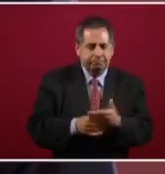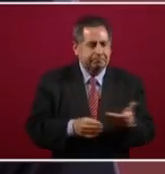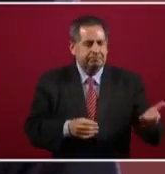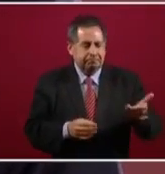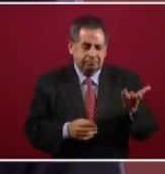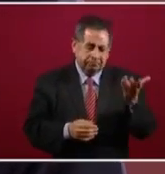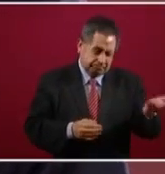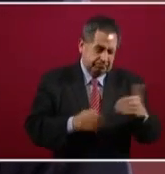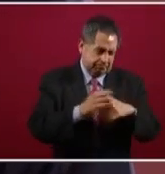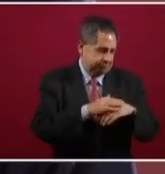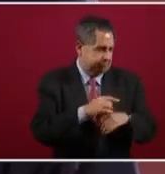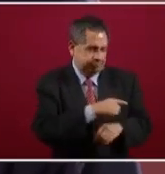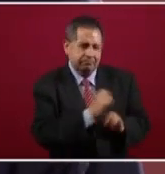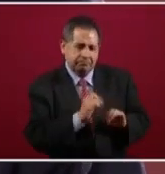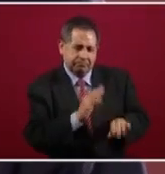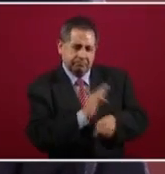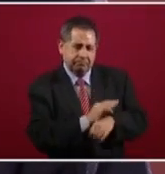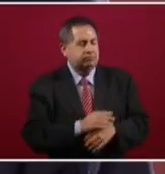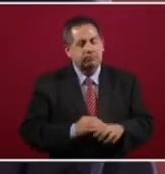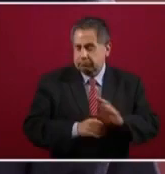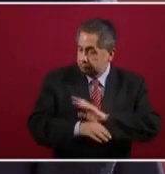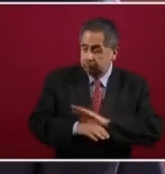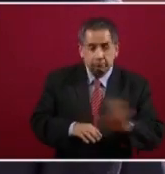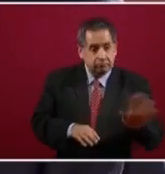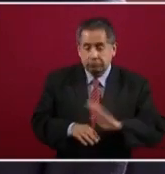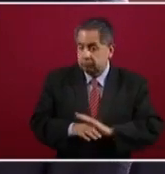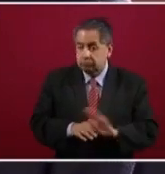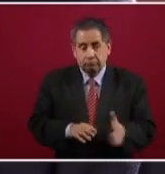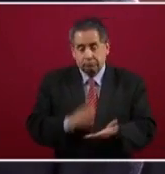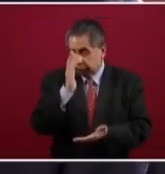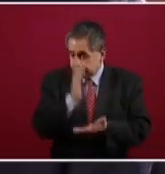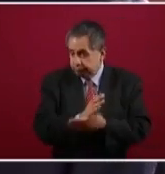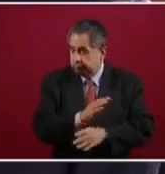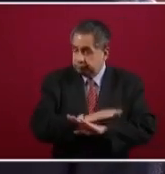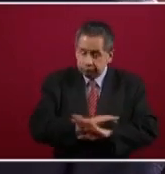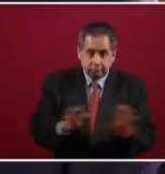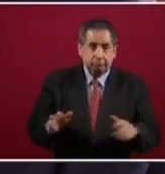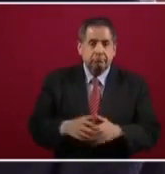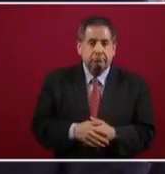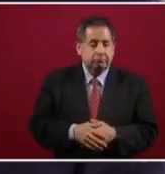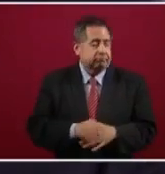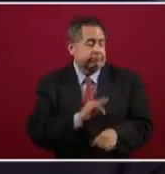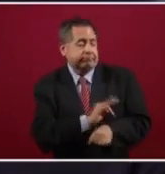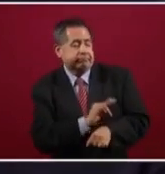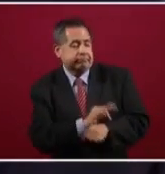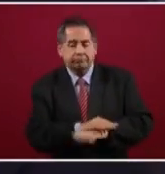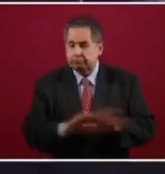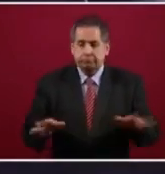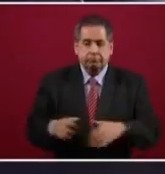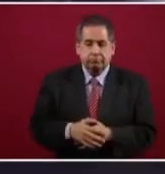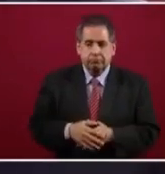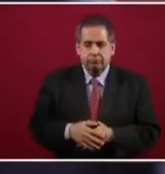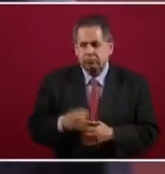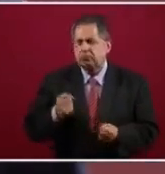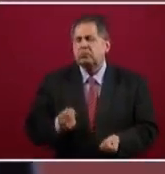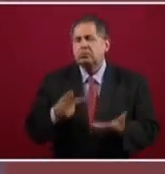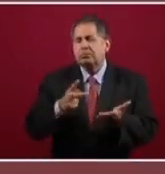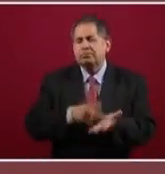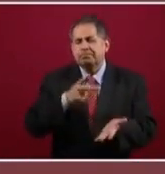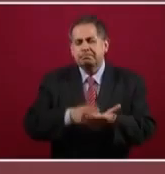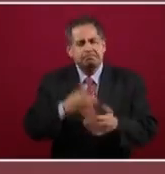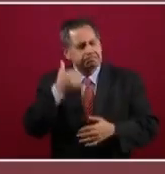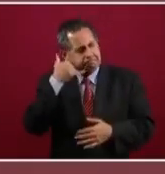una petición. Eso no, se acabó. ¿Saben cuántas veces he hablado por teléfono